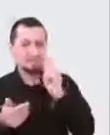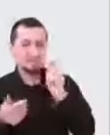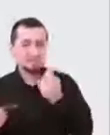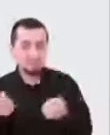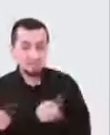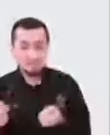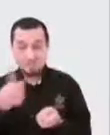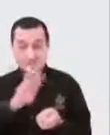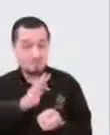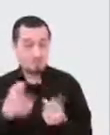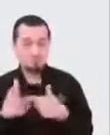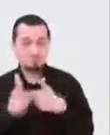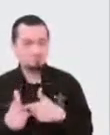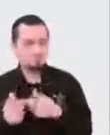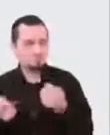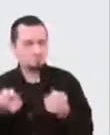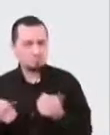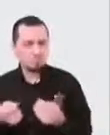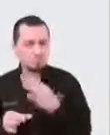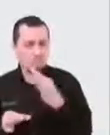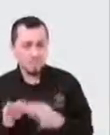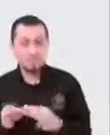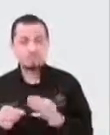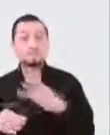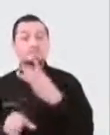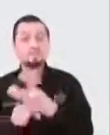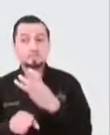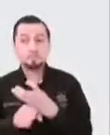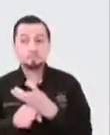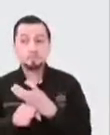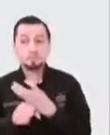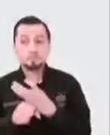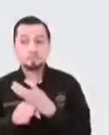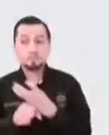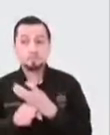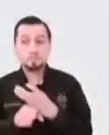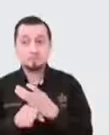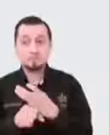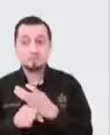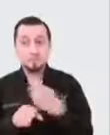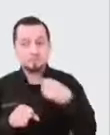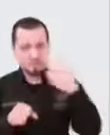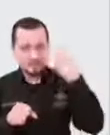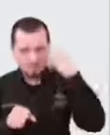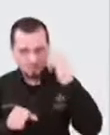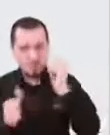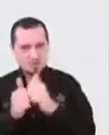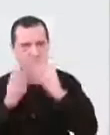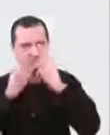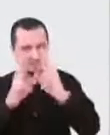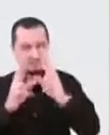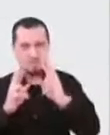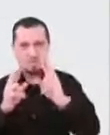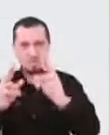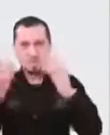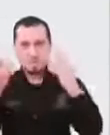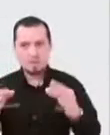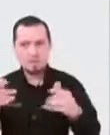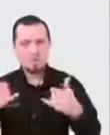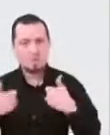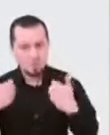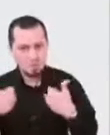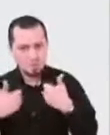y medidas que siempre estaremos informando puntualmente y tercero estaba la vaquita para que no vean que no estoy enojado y lo digo con mucho respeto tú eres un buen chavo